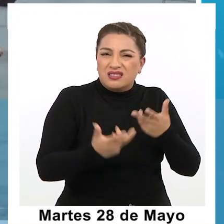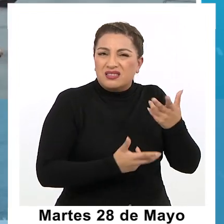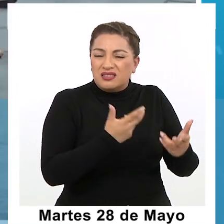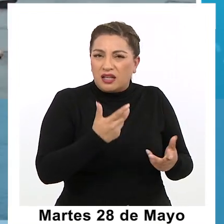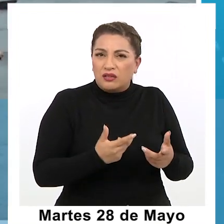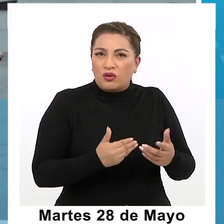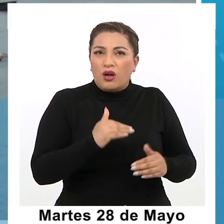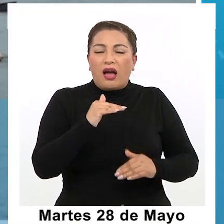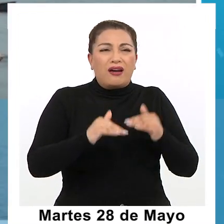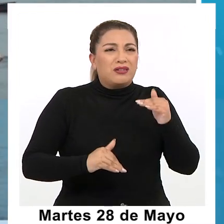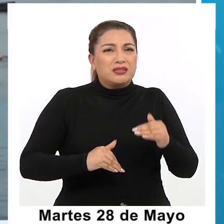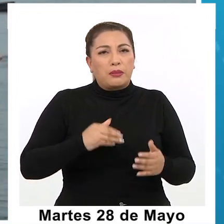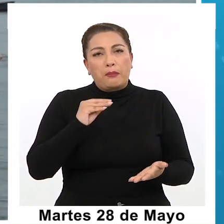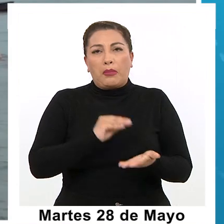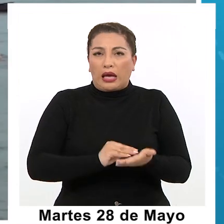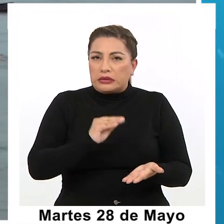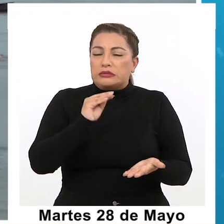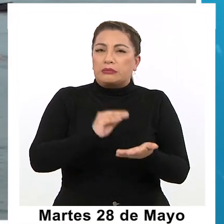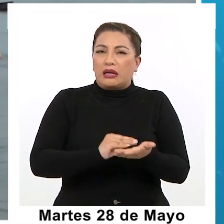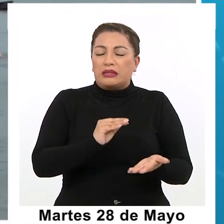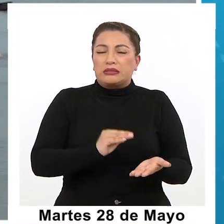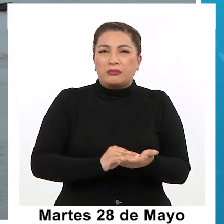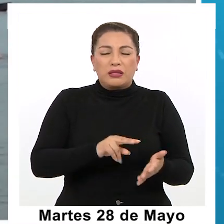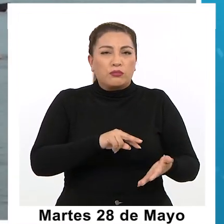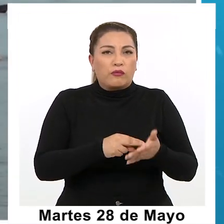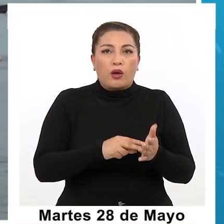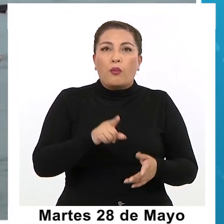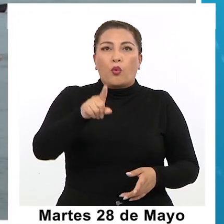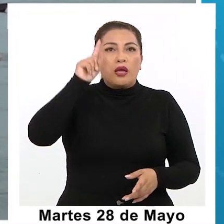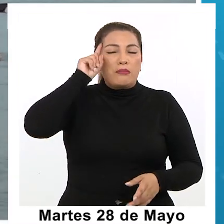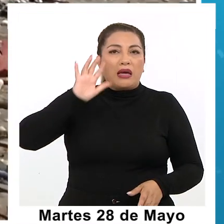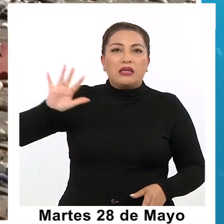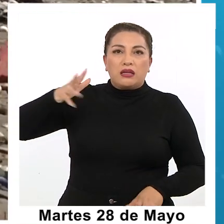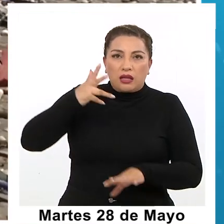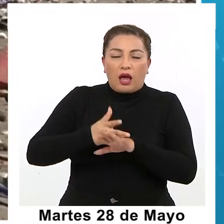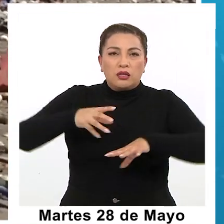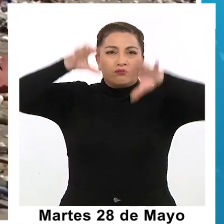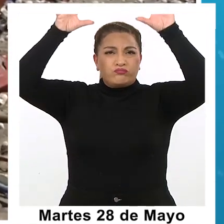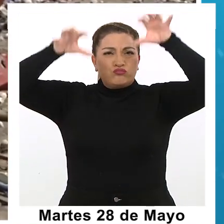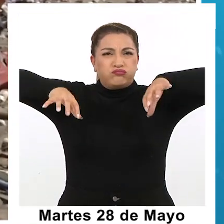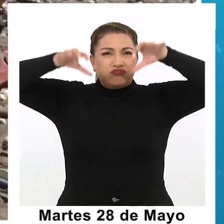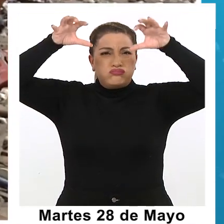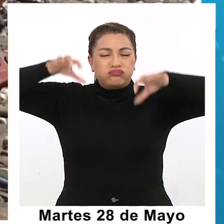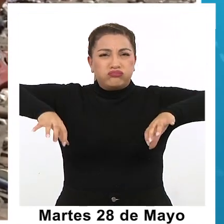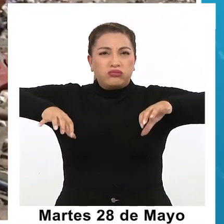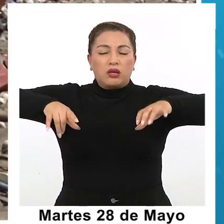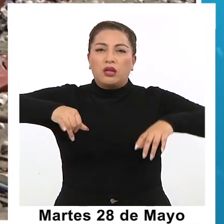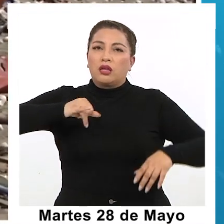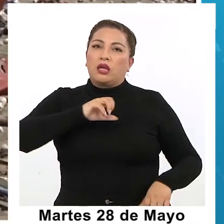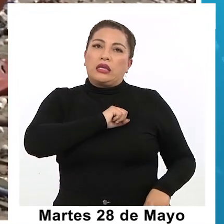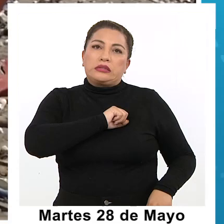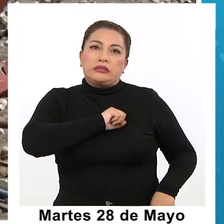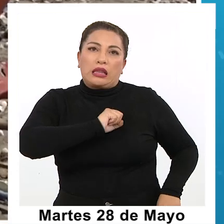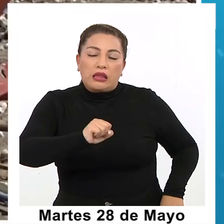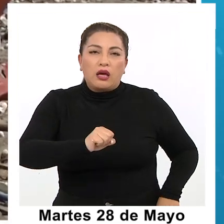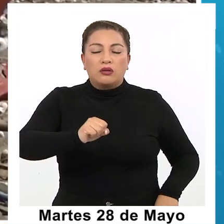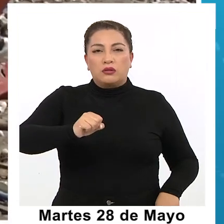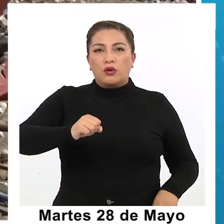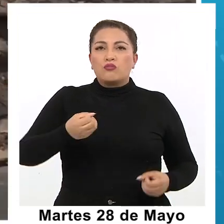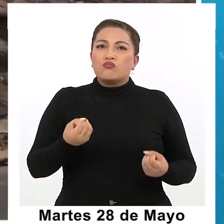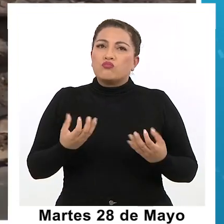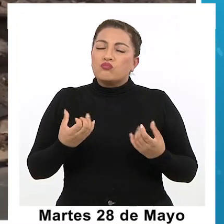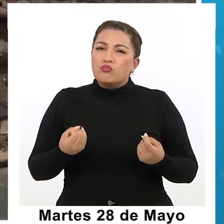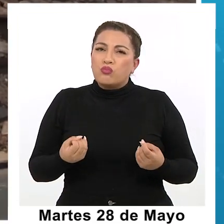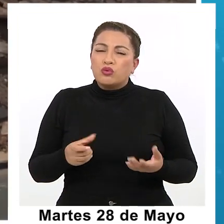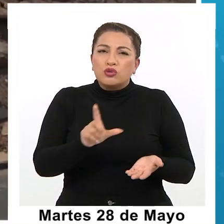cada vez van a ser más frecuentes y más impactantes. Imagínate ahora tenemos una lluvia y, perdón ser centralista, pero en la región metropolitana hay muchas